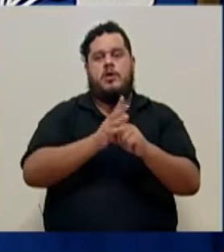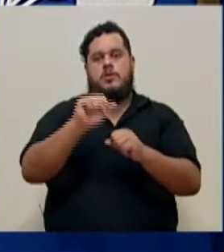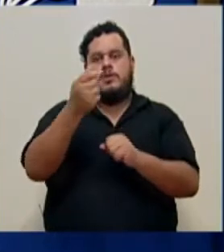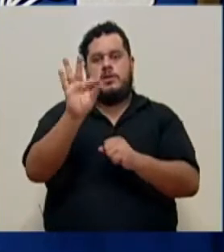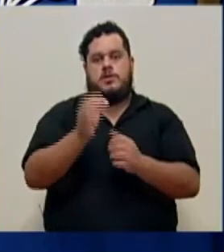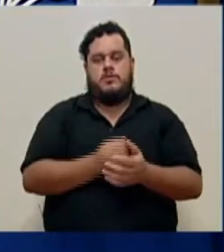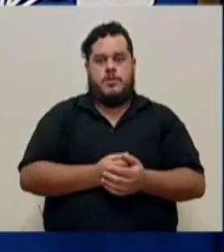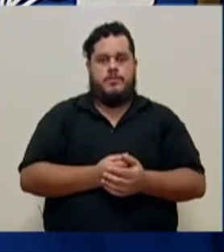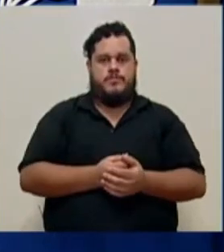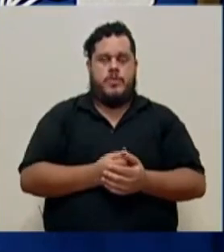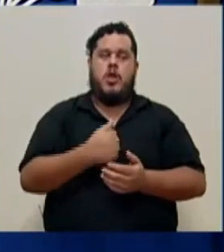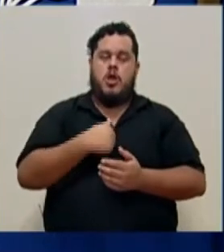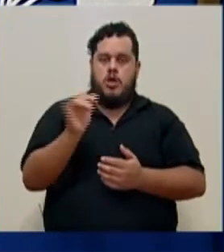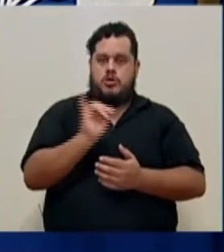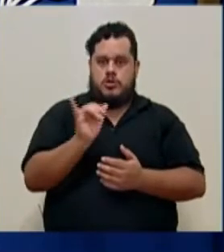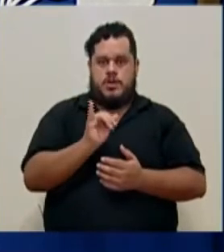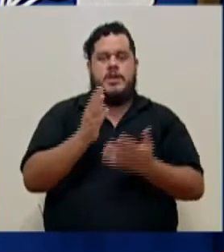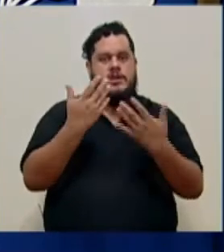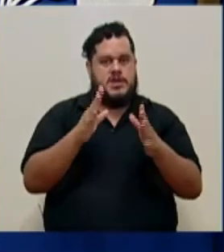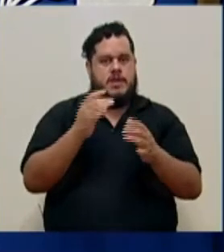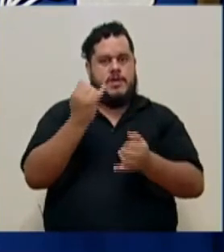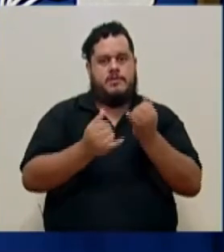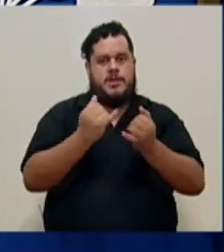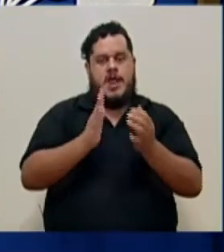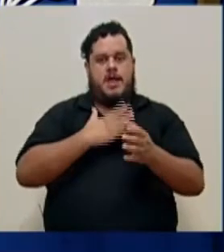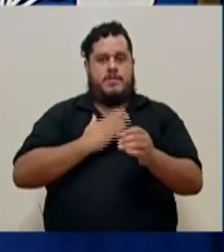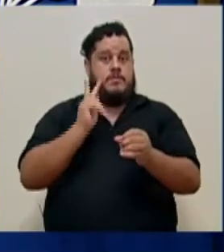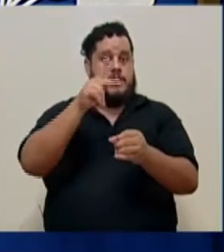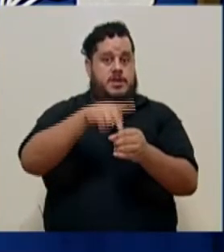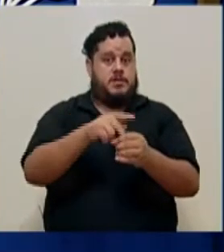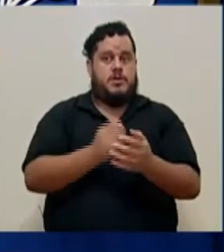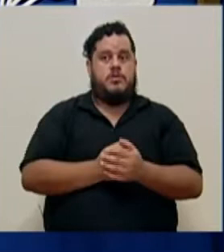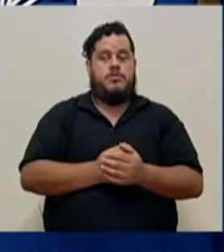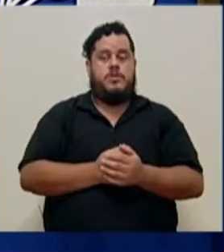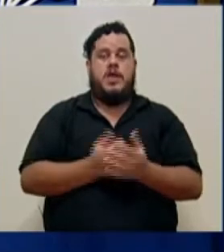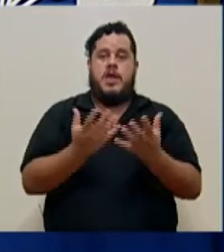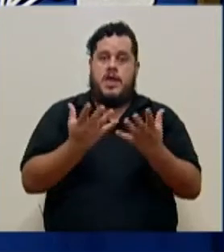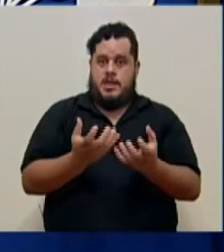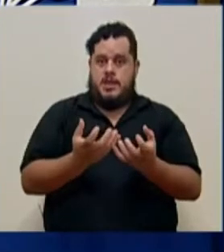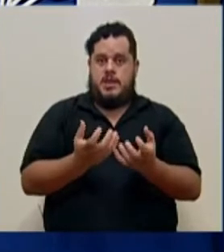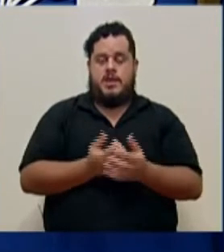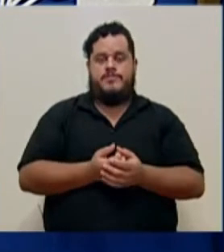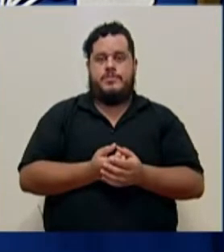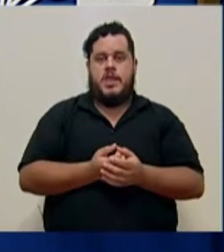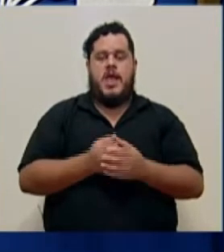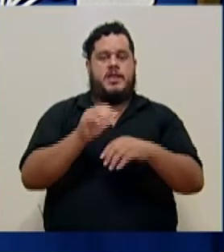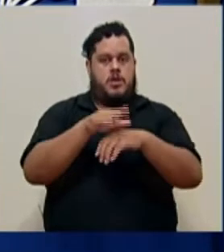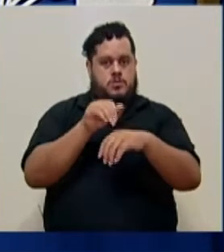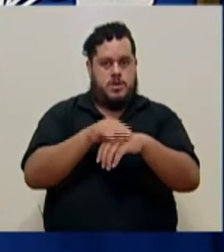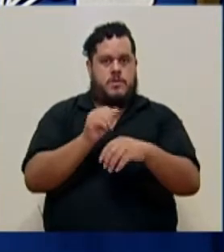COVID-19. Y yo también, ya para finalizar mi participación, quería hacer un